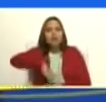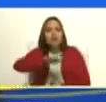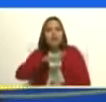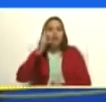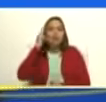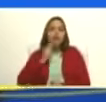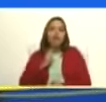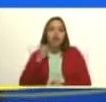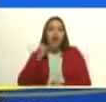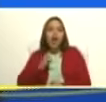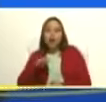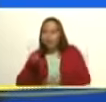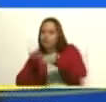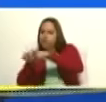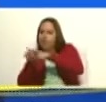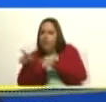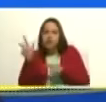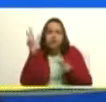corrió el rumor